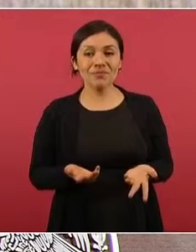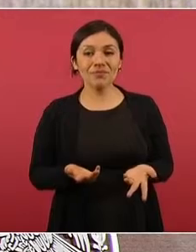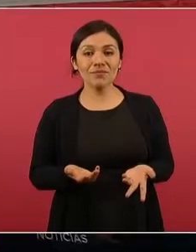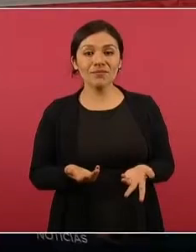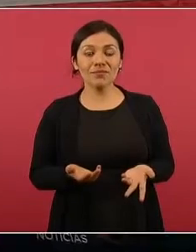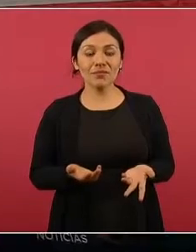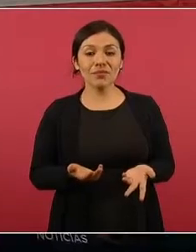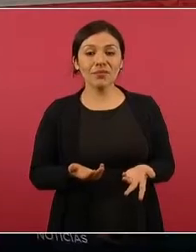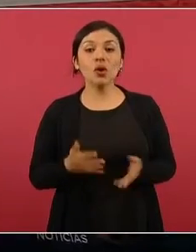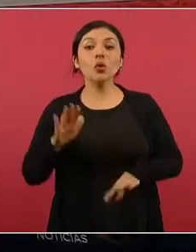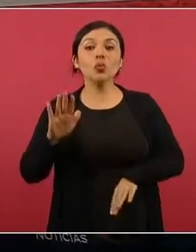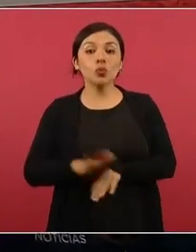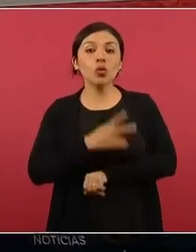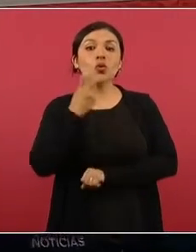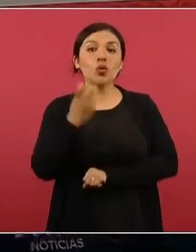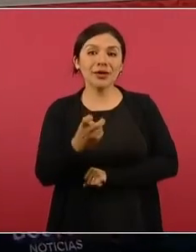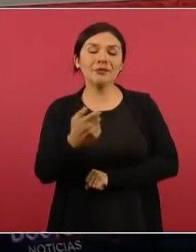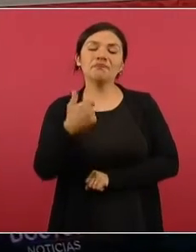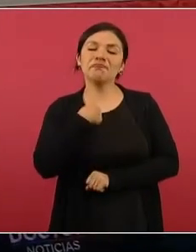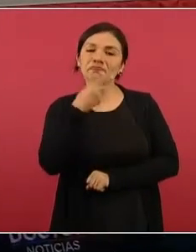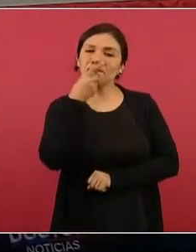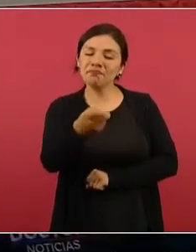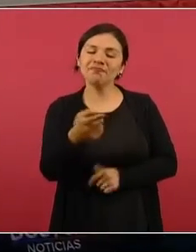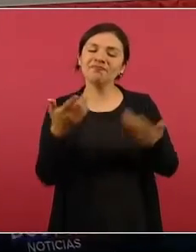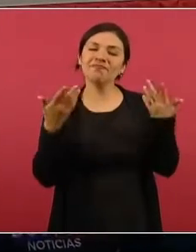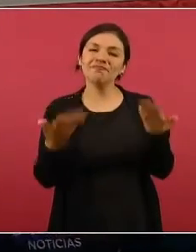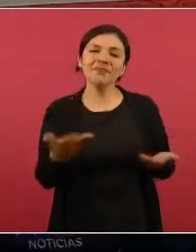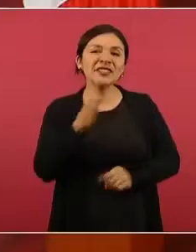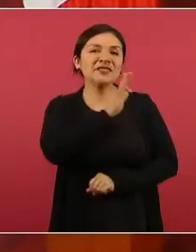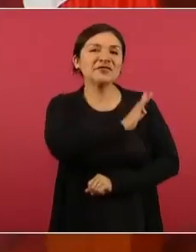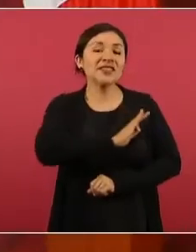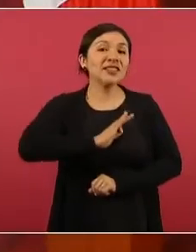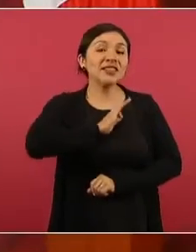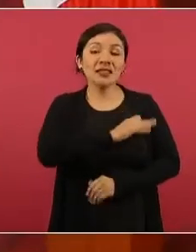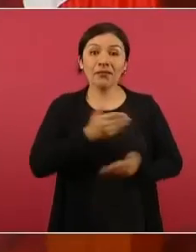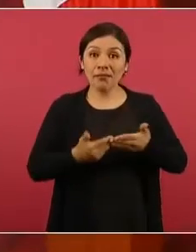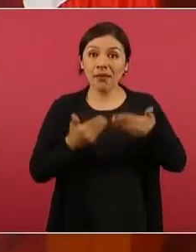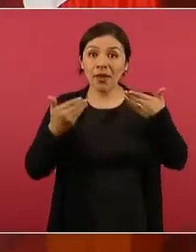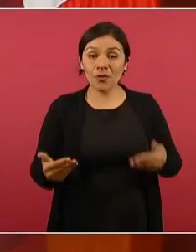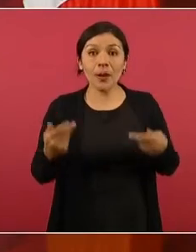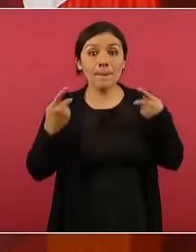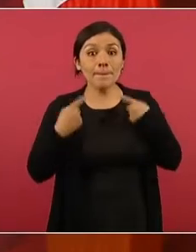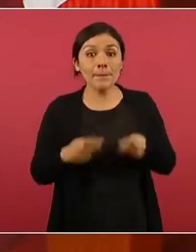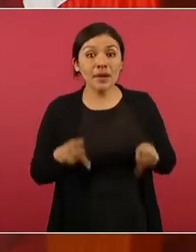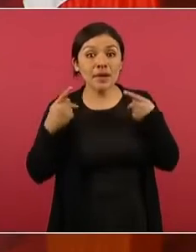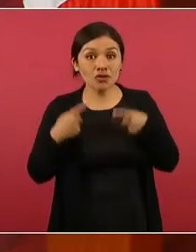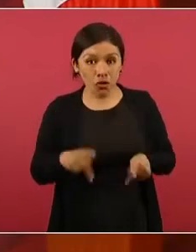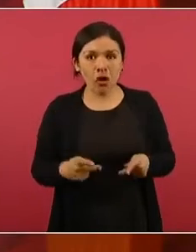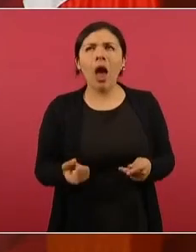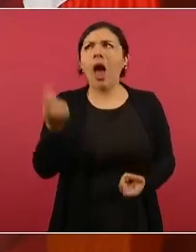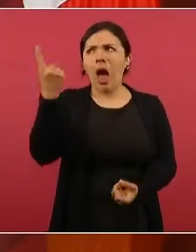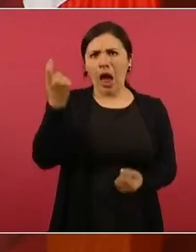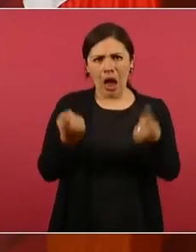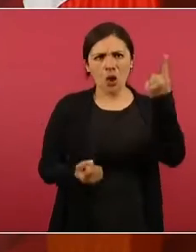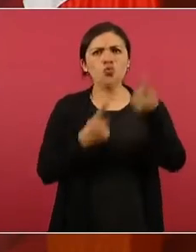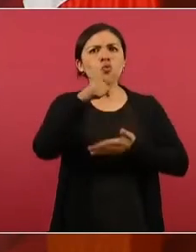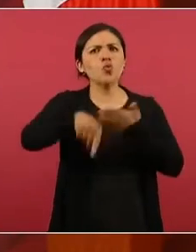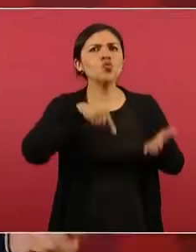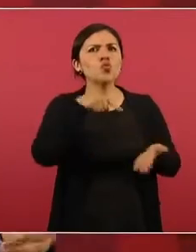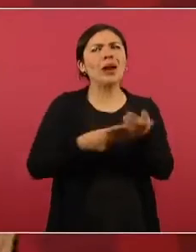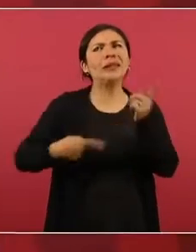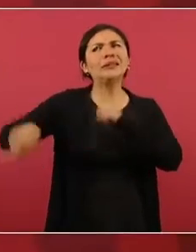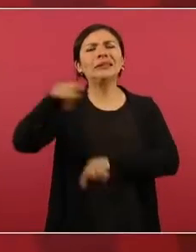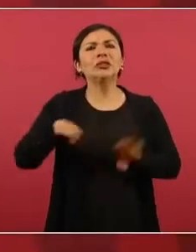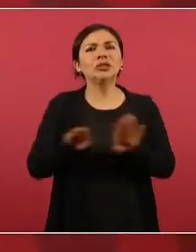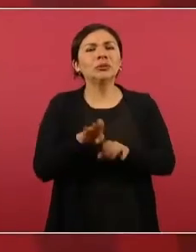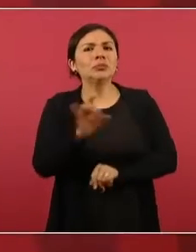Por eso yo celebro que la gente en algunos lugares en donde había mucha